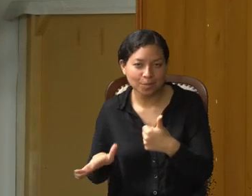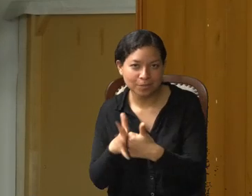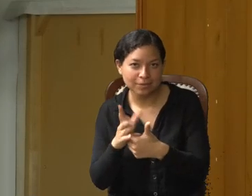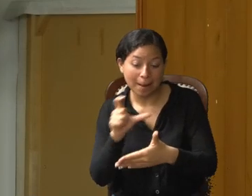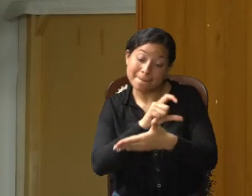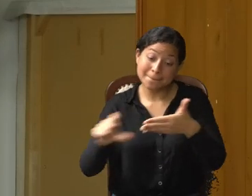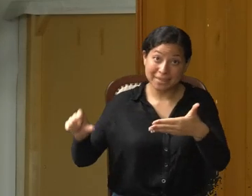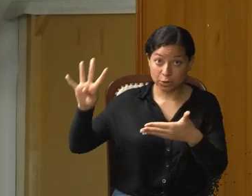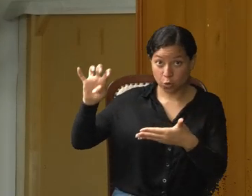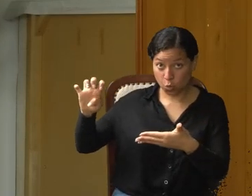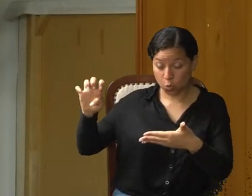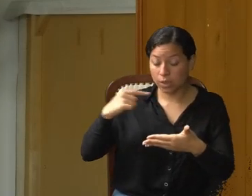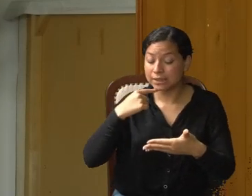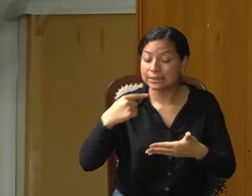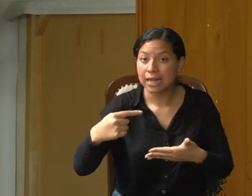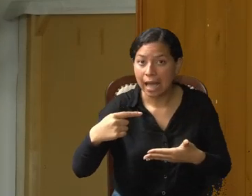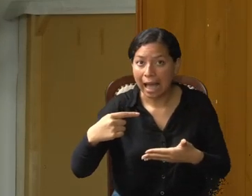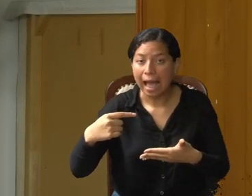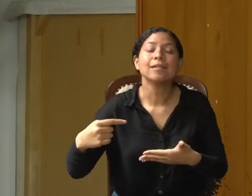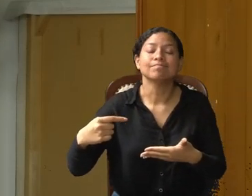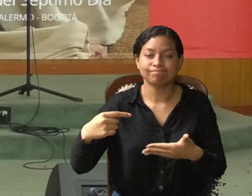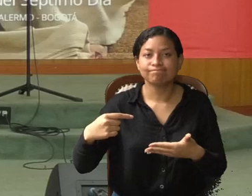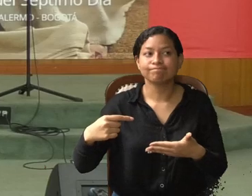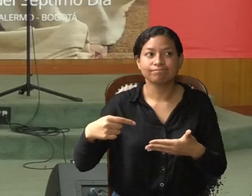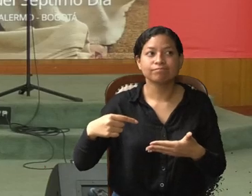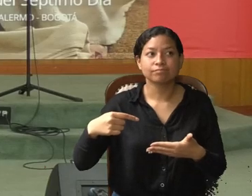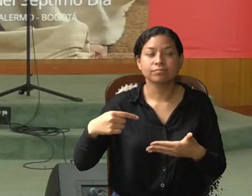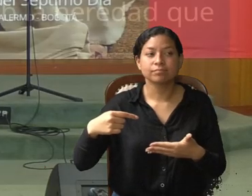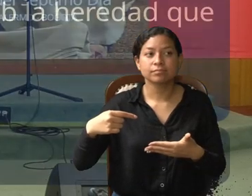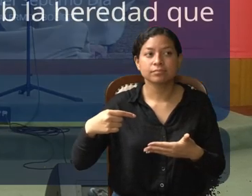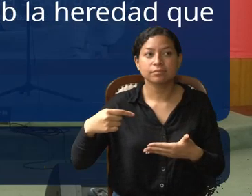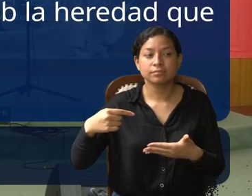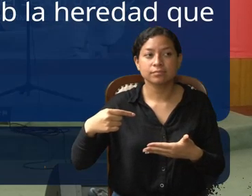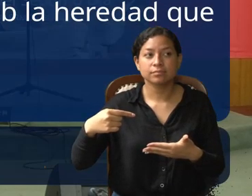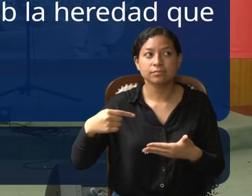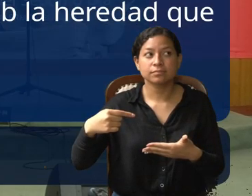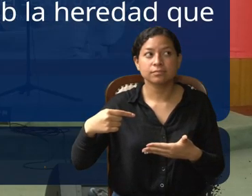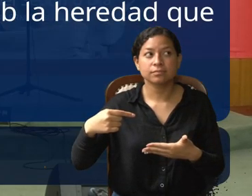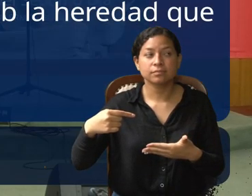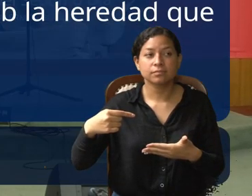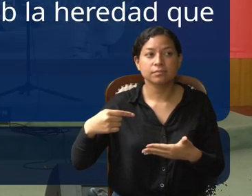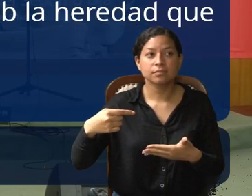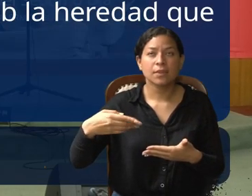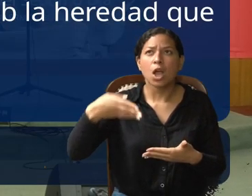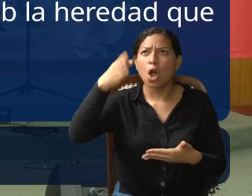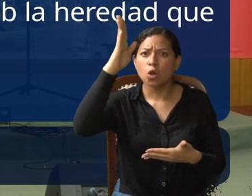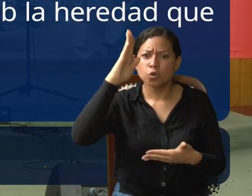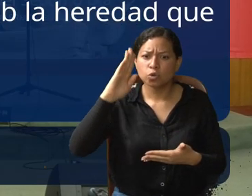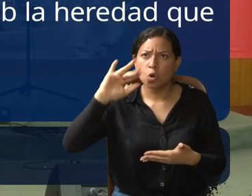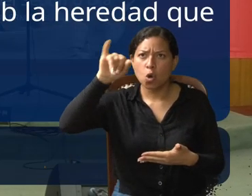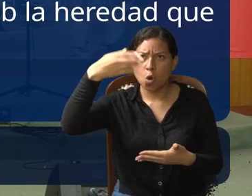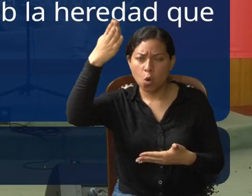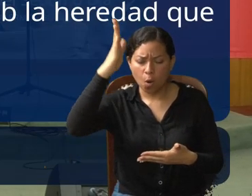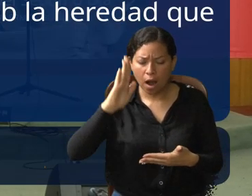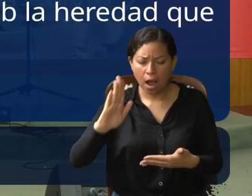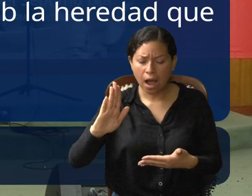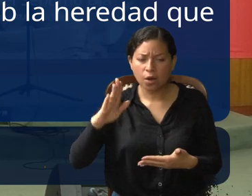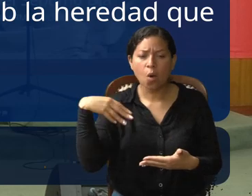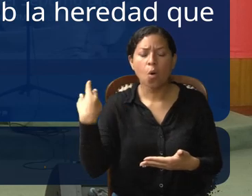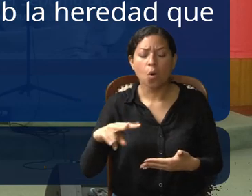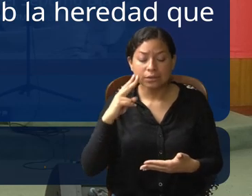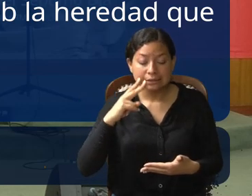así: porque la porción de Jehová es ¿quién? Su pueblo. Jacob, la heredad